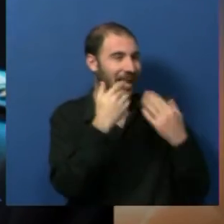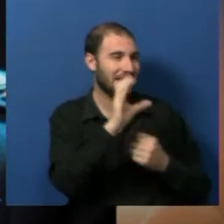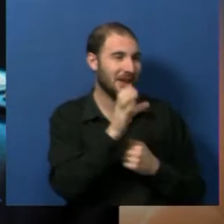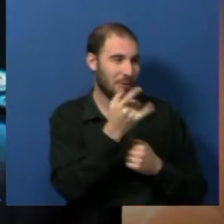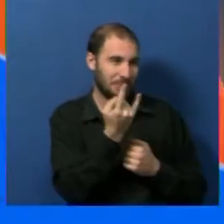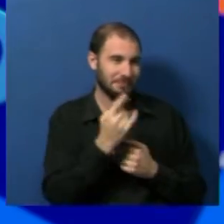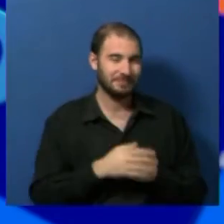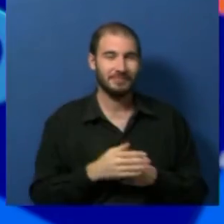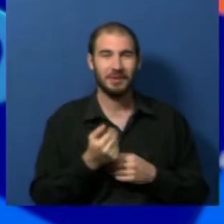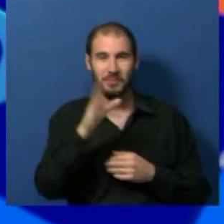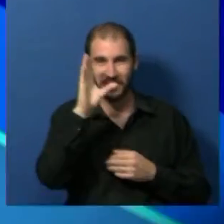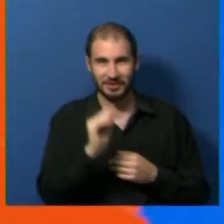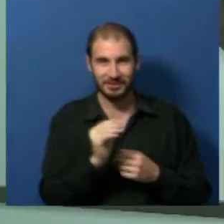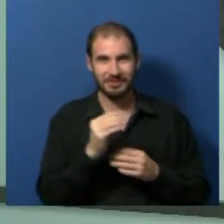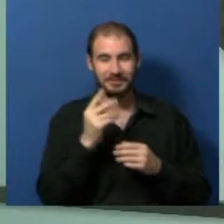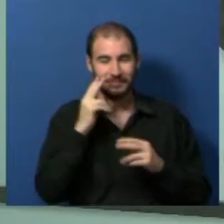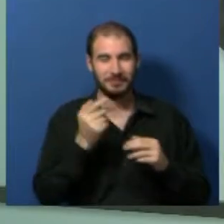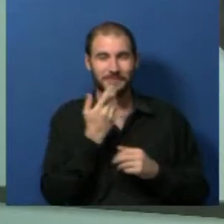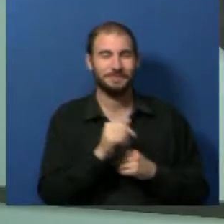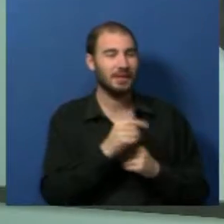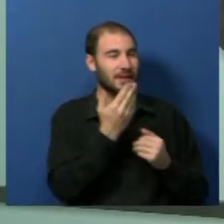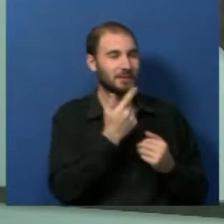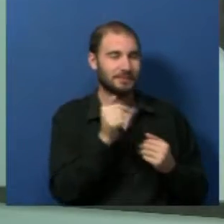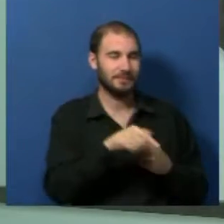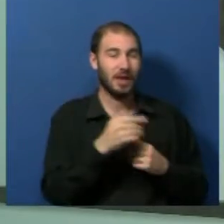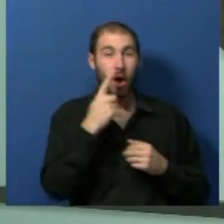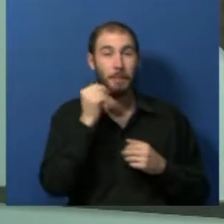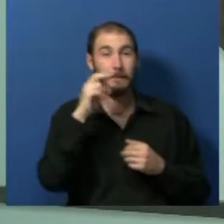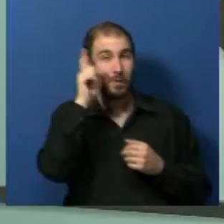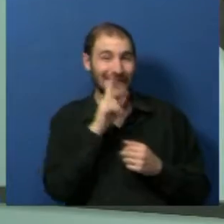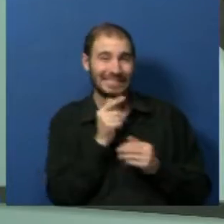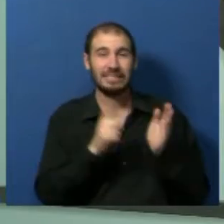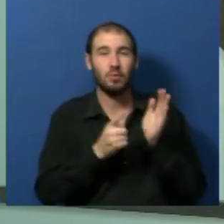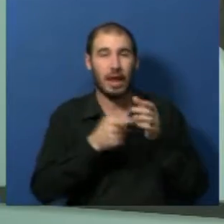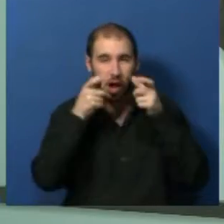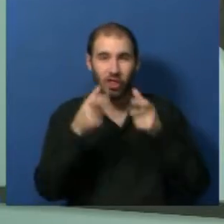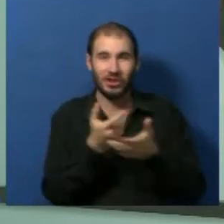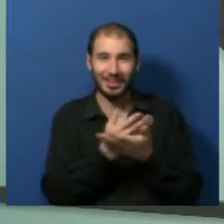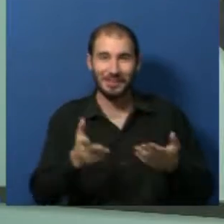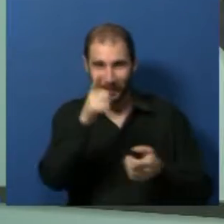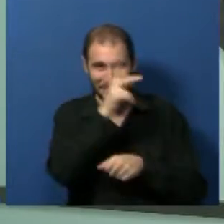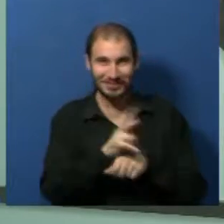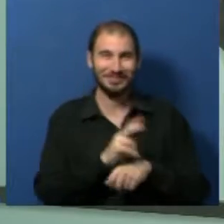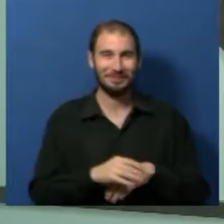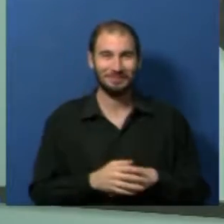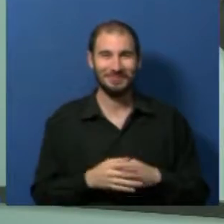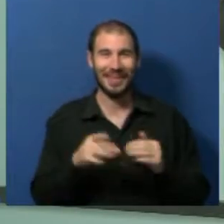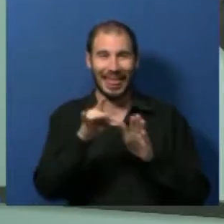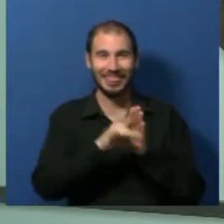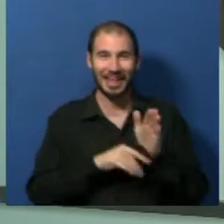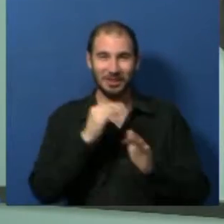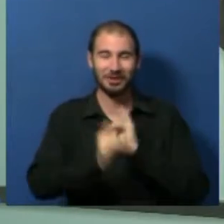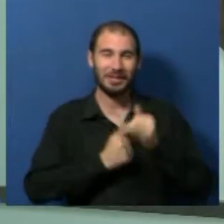Señalú. Que tengan buenas noches. Ha sido un gusto. Ha sido un gusto, por favor. Marcelo Puertas, el titular de la Inspección General de Seguridad. Bueno, el dato que lanzaba